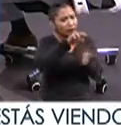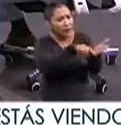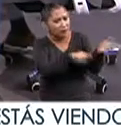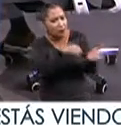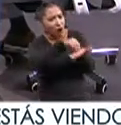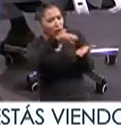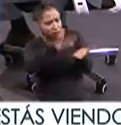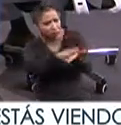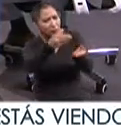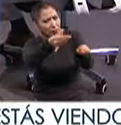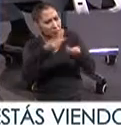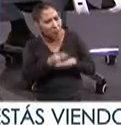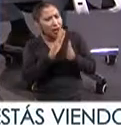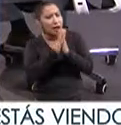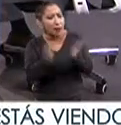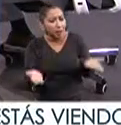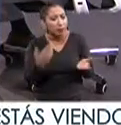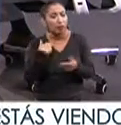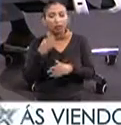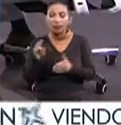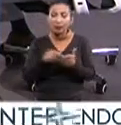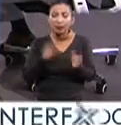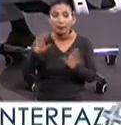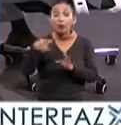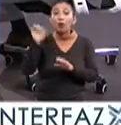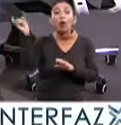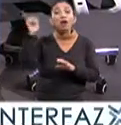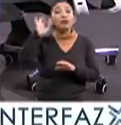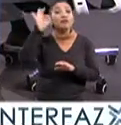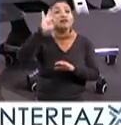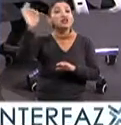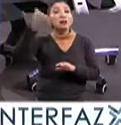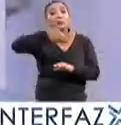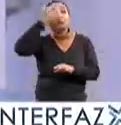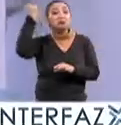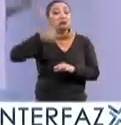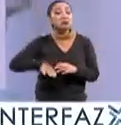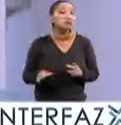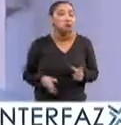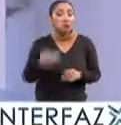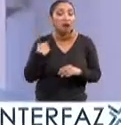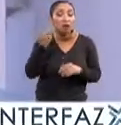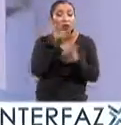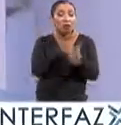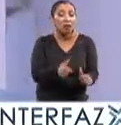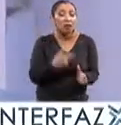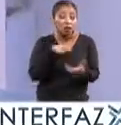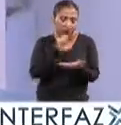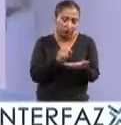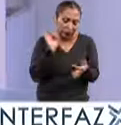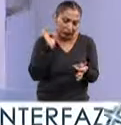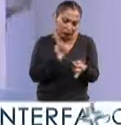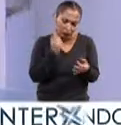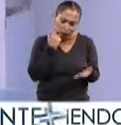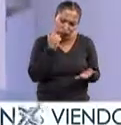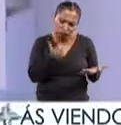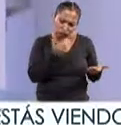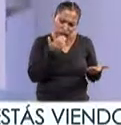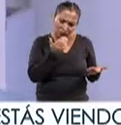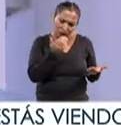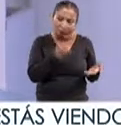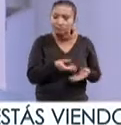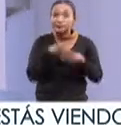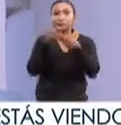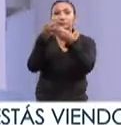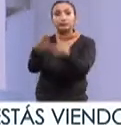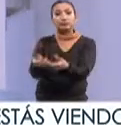el contrato de que nos vas a entregar, les firmaba, pero no les decía cuándo lo iba a entregar. Él lo entregaba cuando creía que ya estaba construido y lo